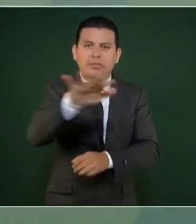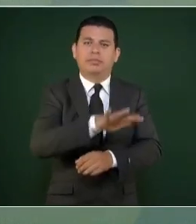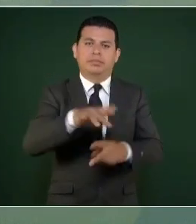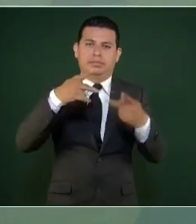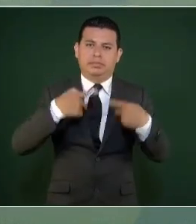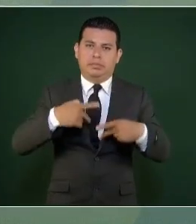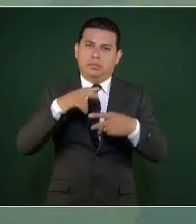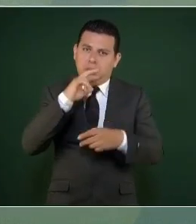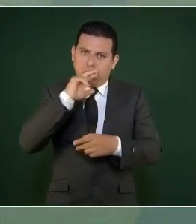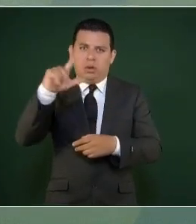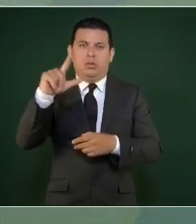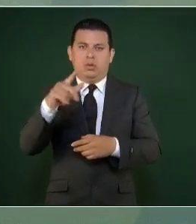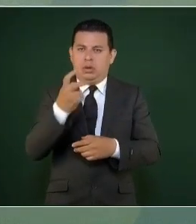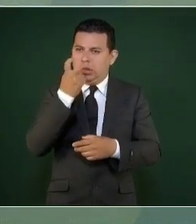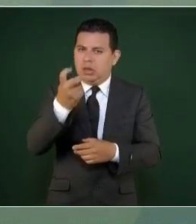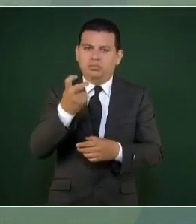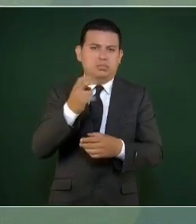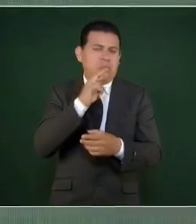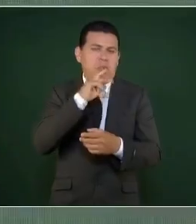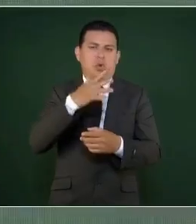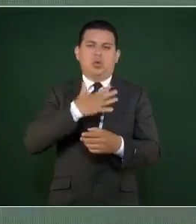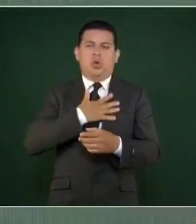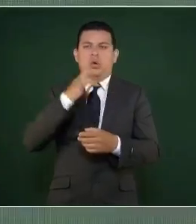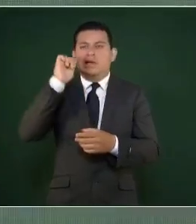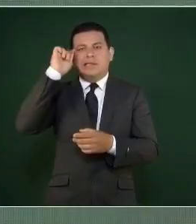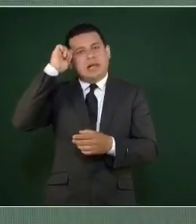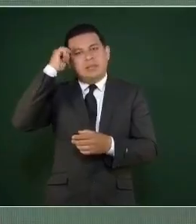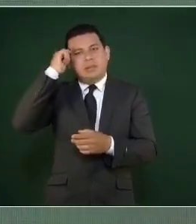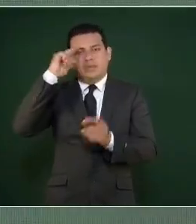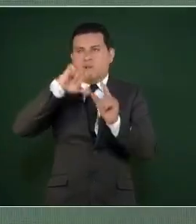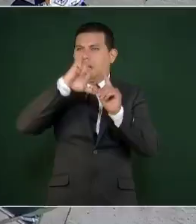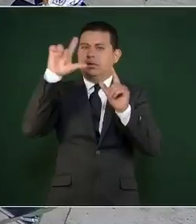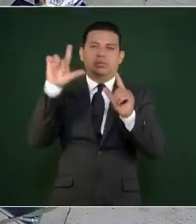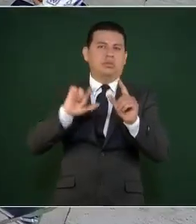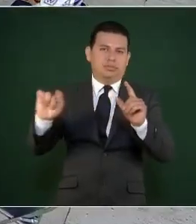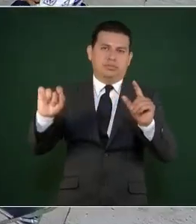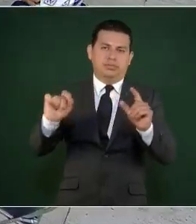Es mejor servidor público. A ver, Alicia.